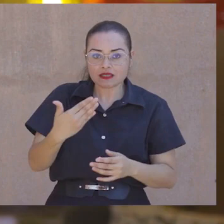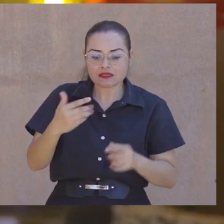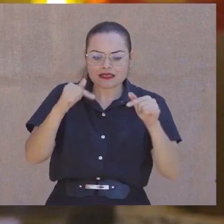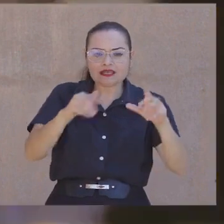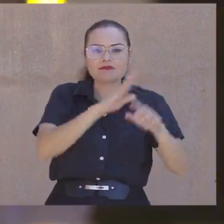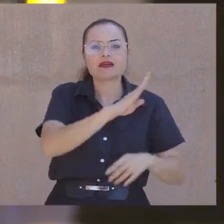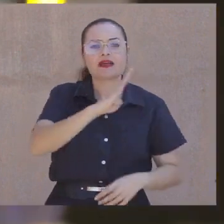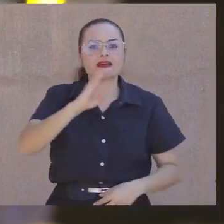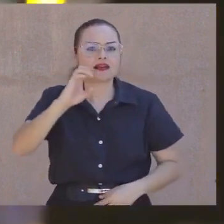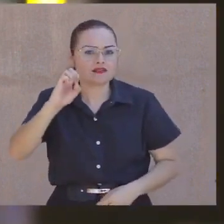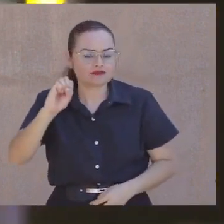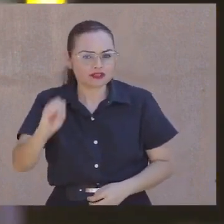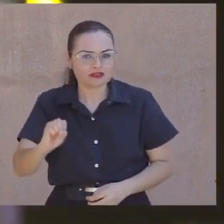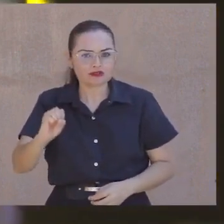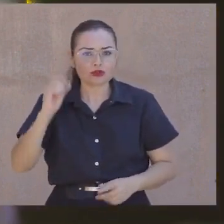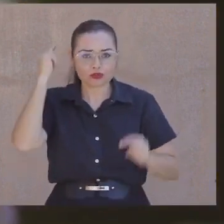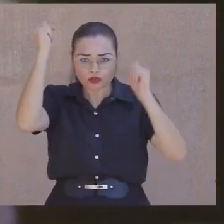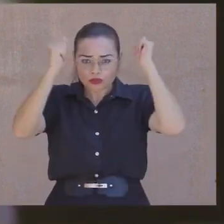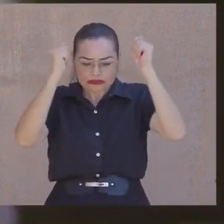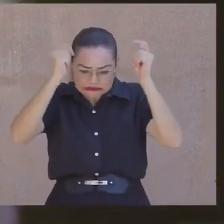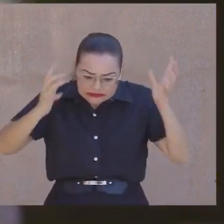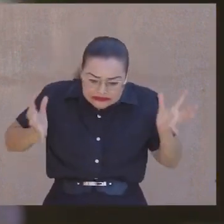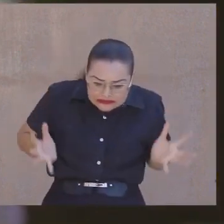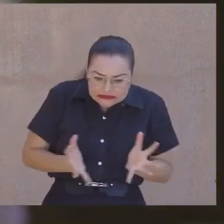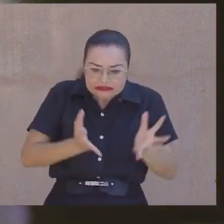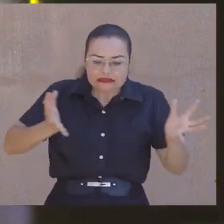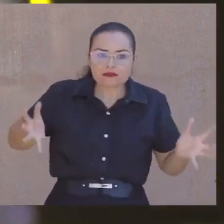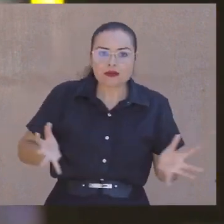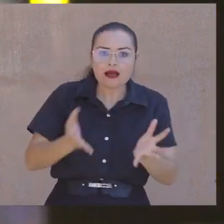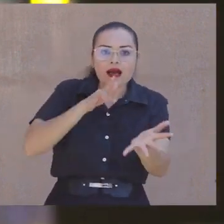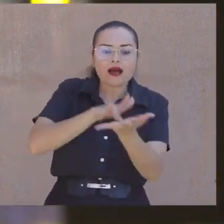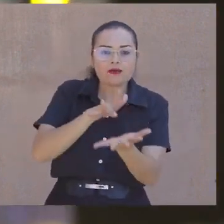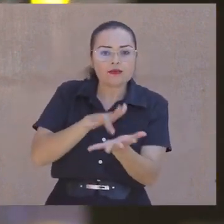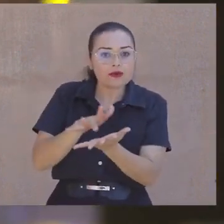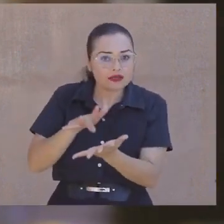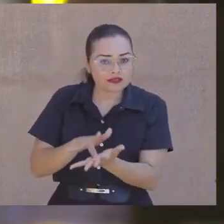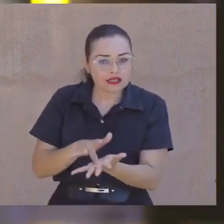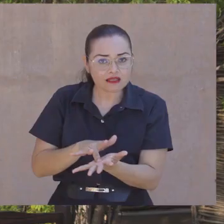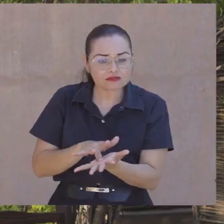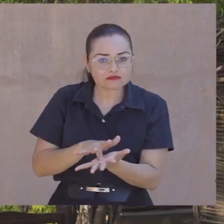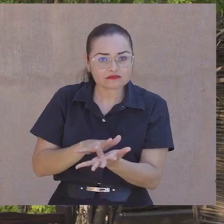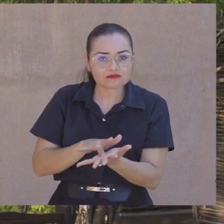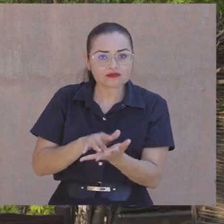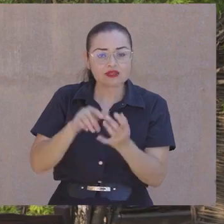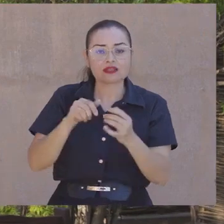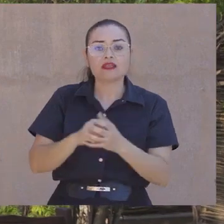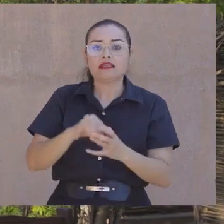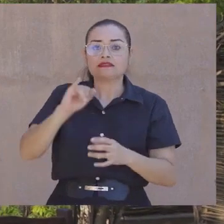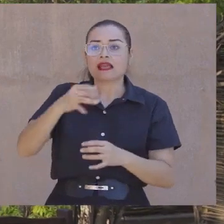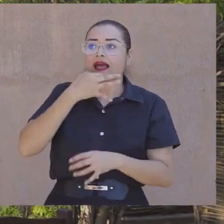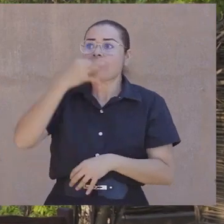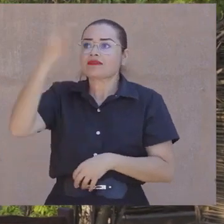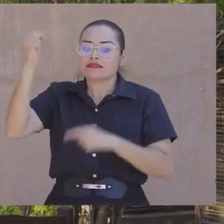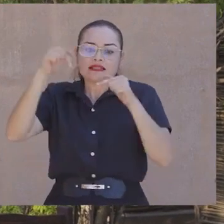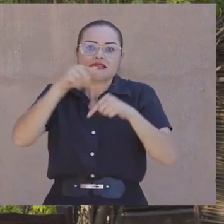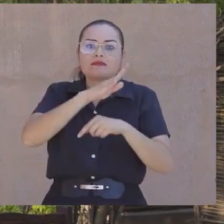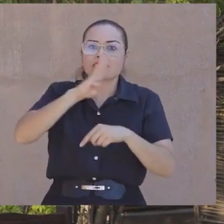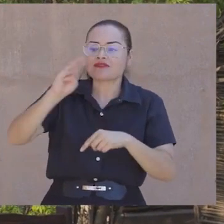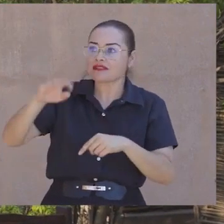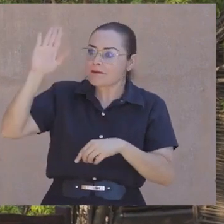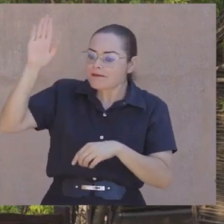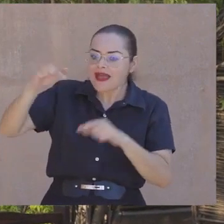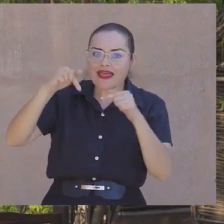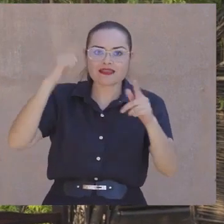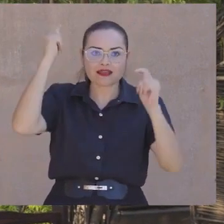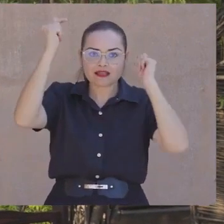seguro incentivamos el turismo interno como una vía de rápida recuperación de la actividad turística promovamos más